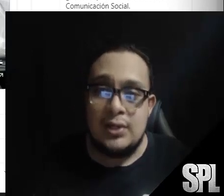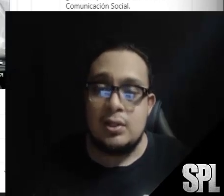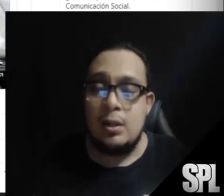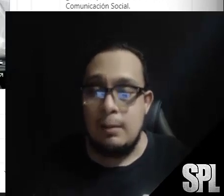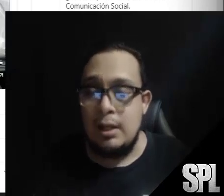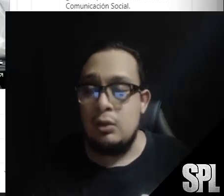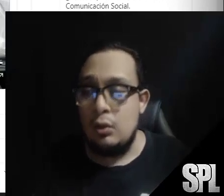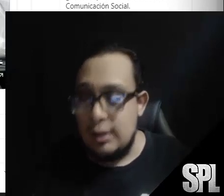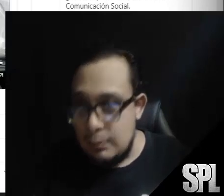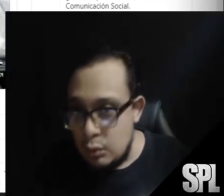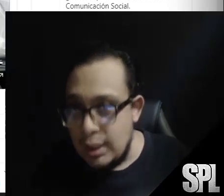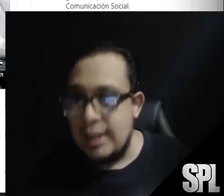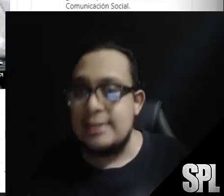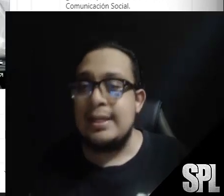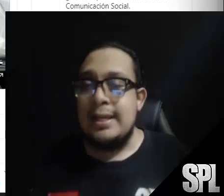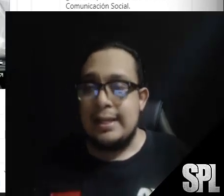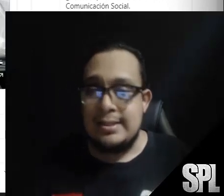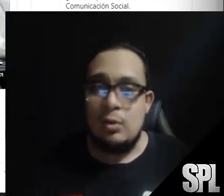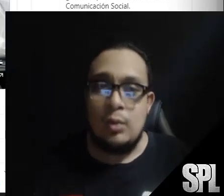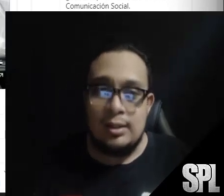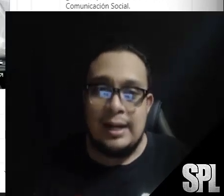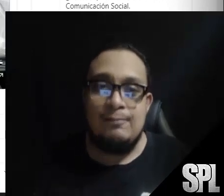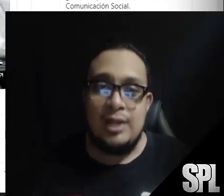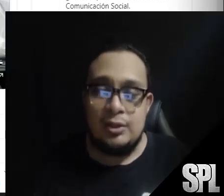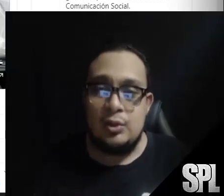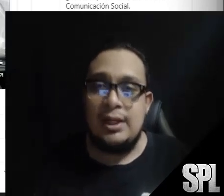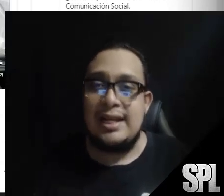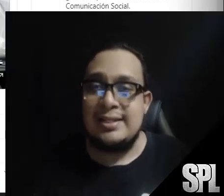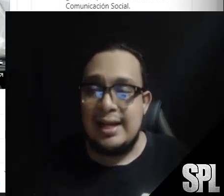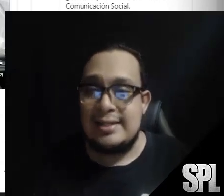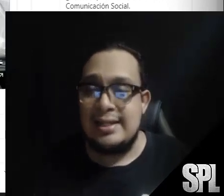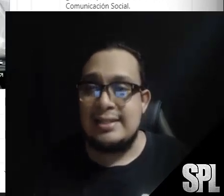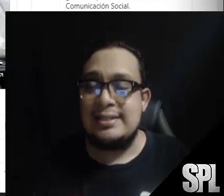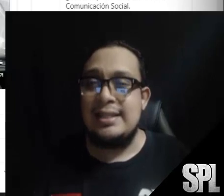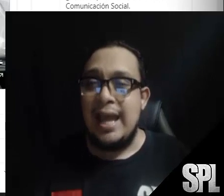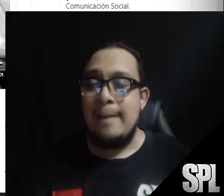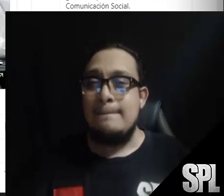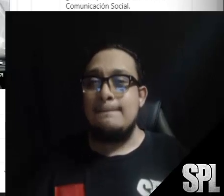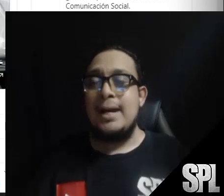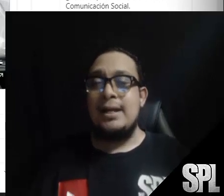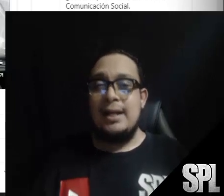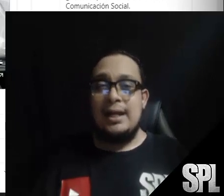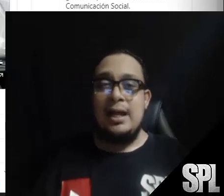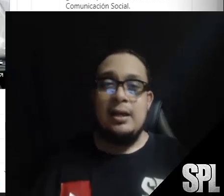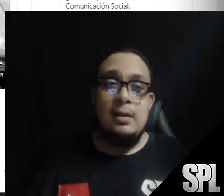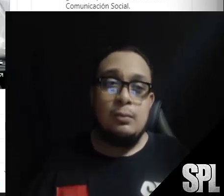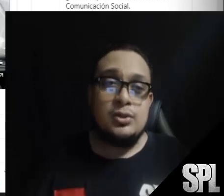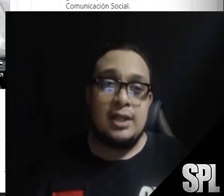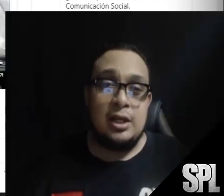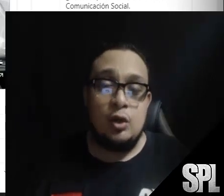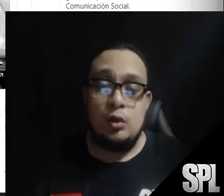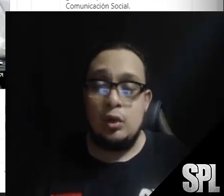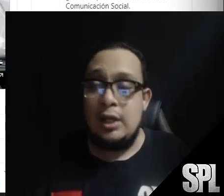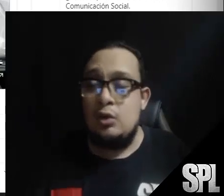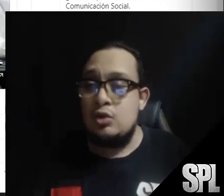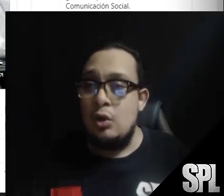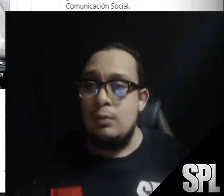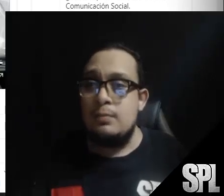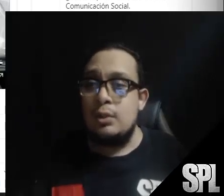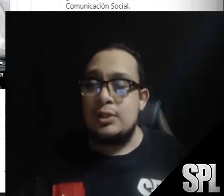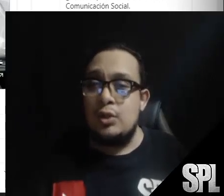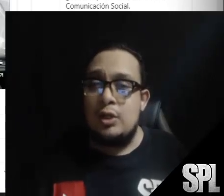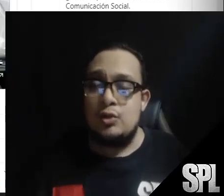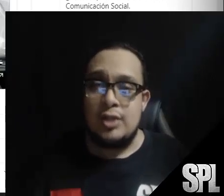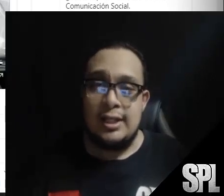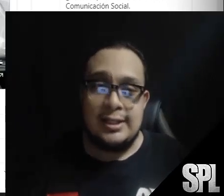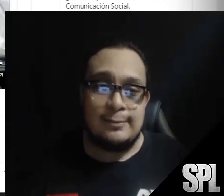personas hablando de mujeres que se encuentran dentro de las cárceles de manera pues que no que no